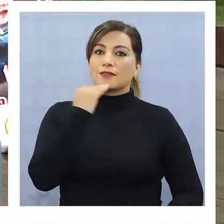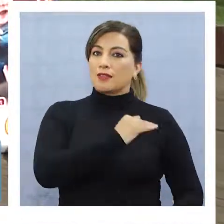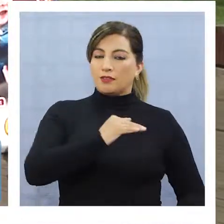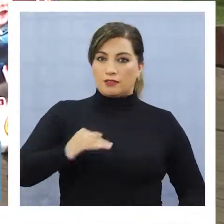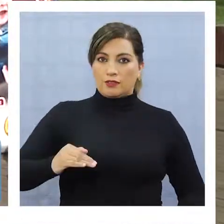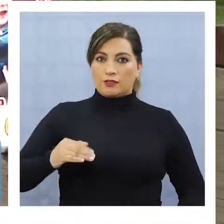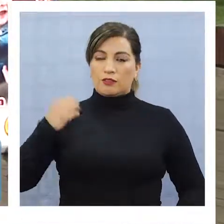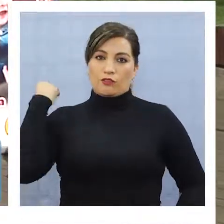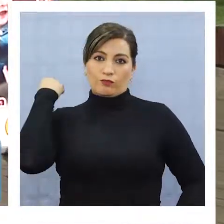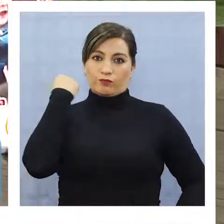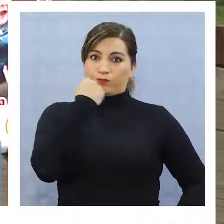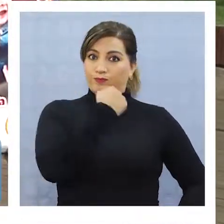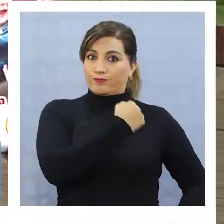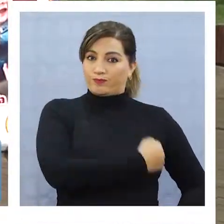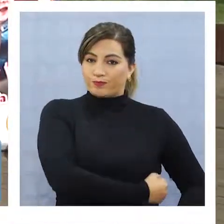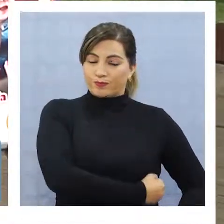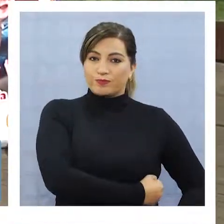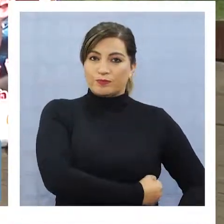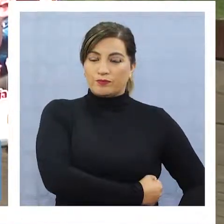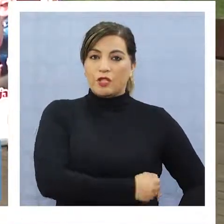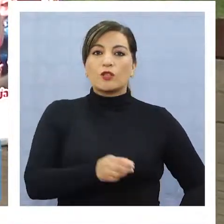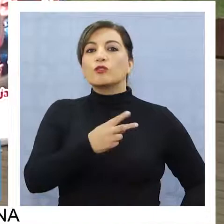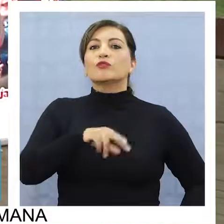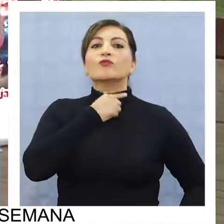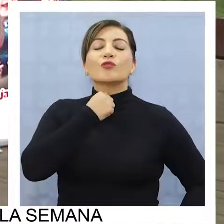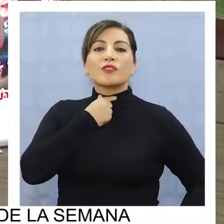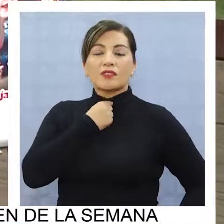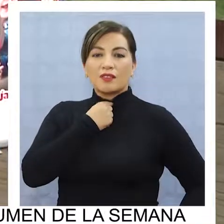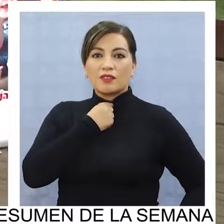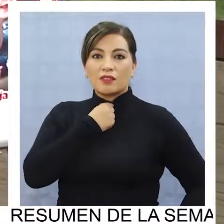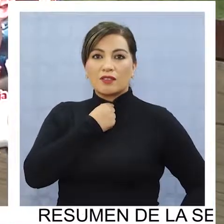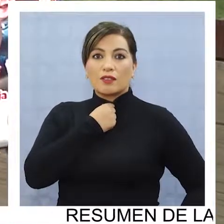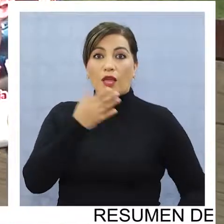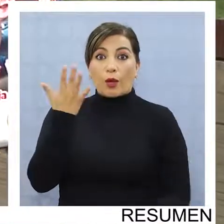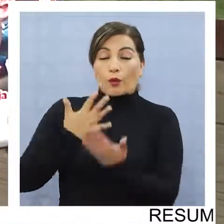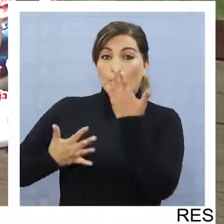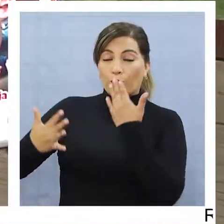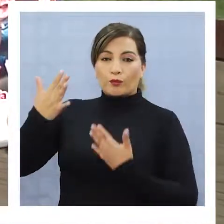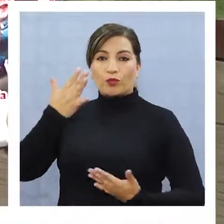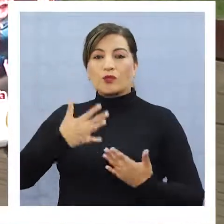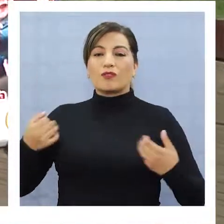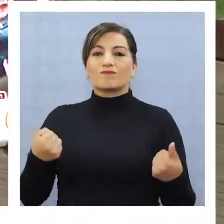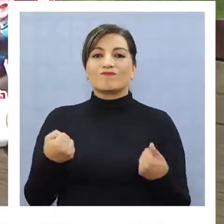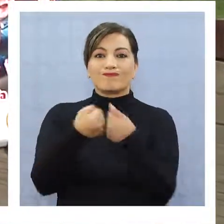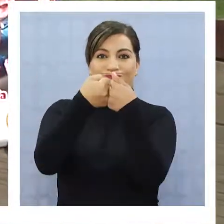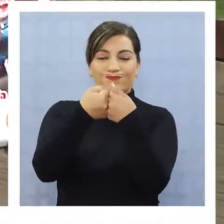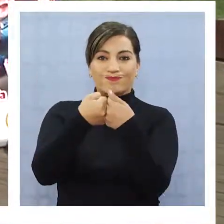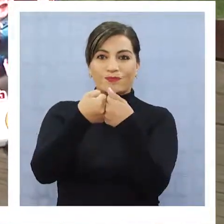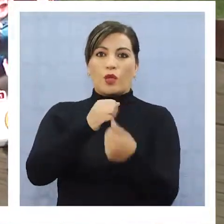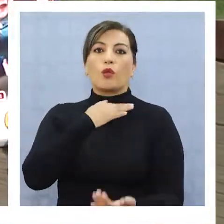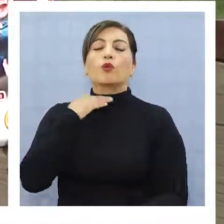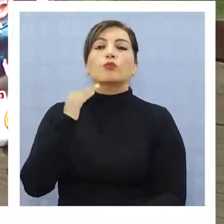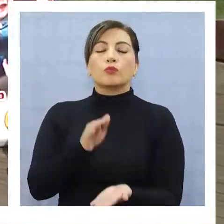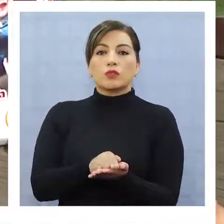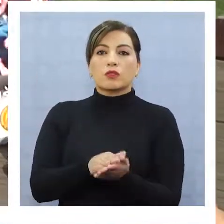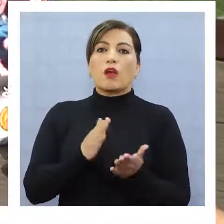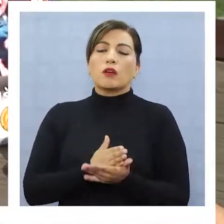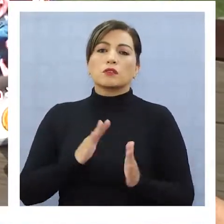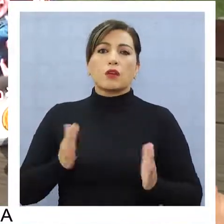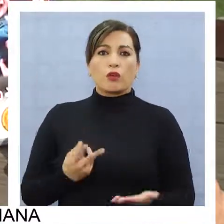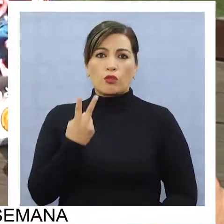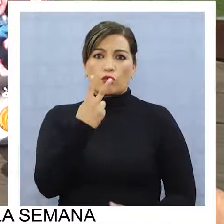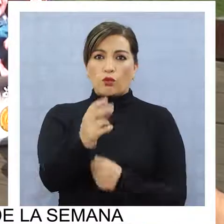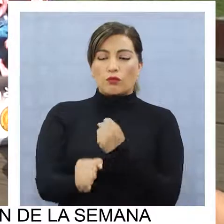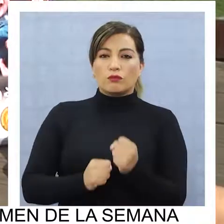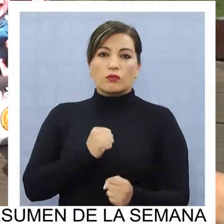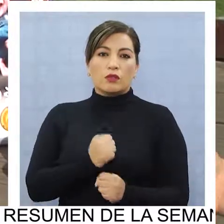sillas de niños, estos sistemas de retención infantil, porque lo que queremos es poder prevenir esos accidentes y esas muertes. Hasta